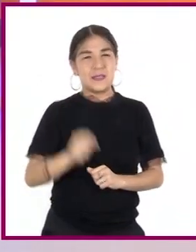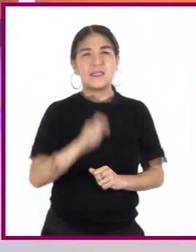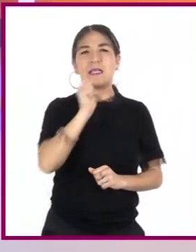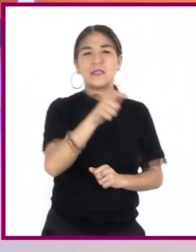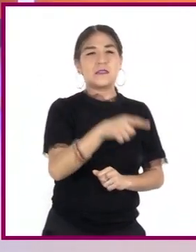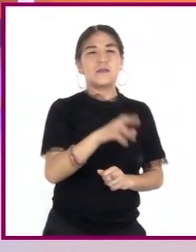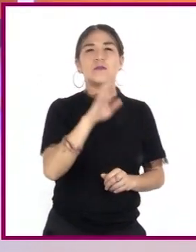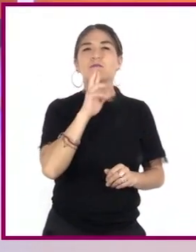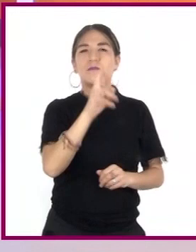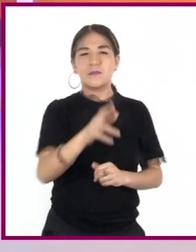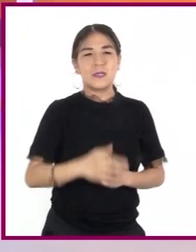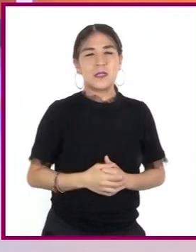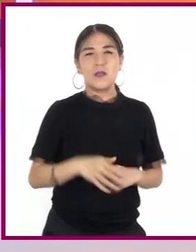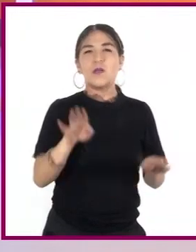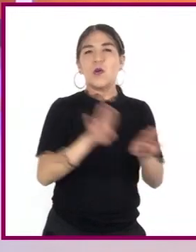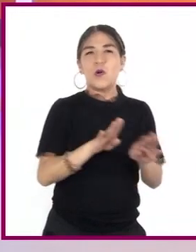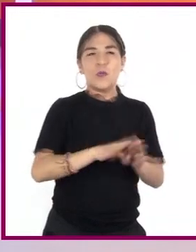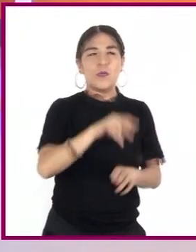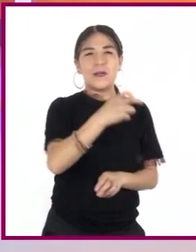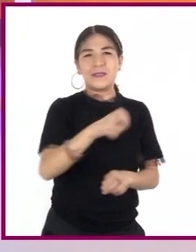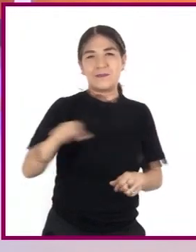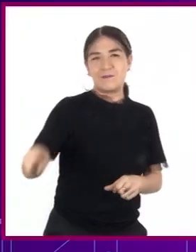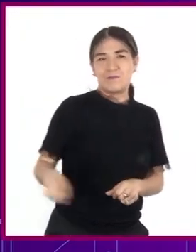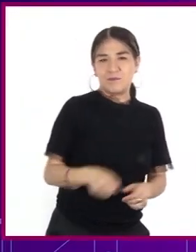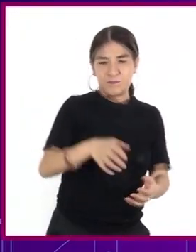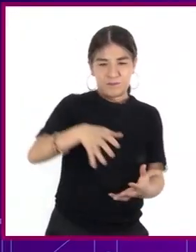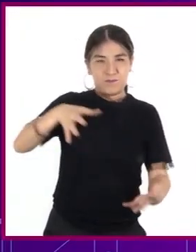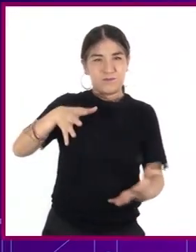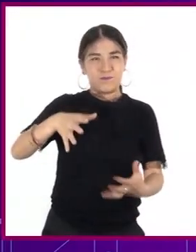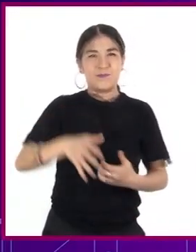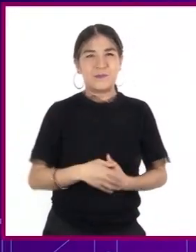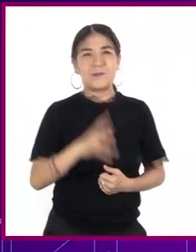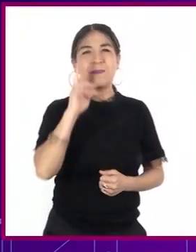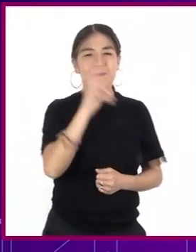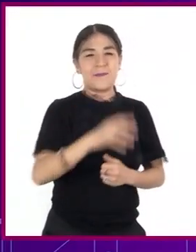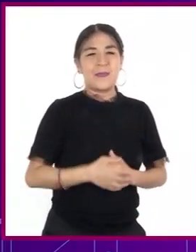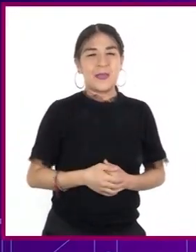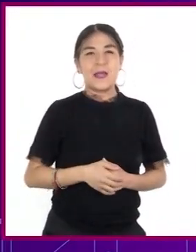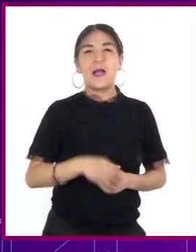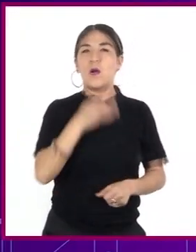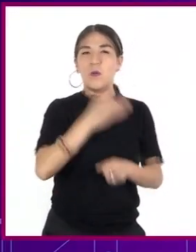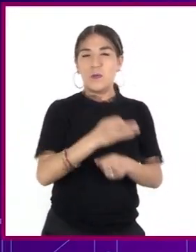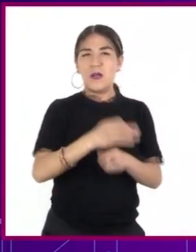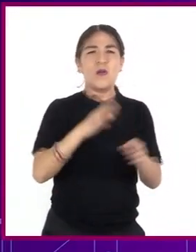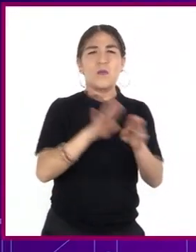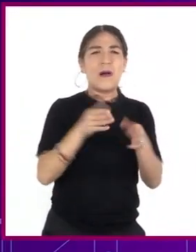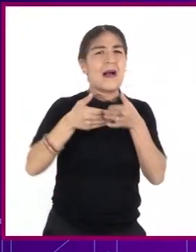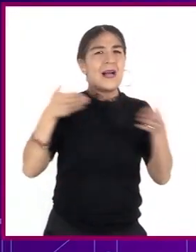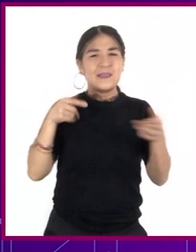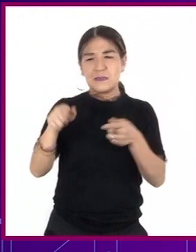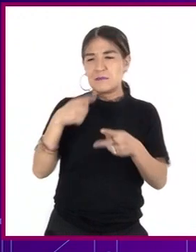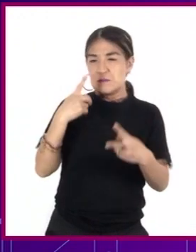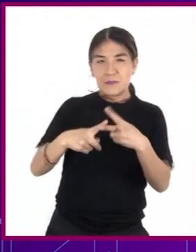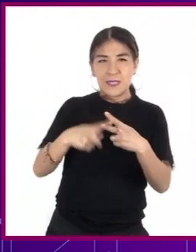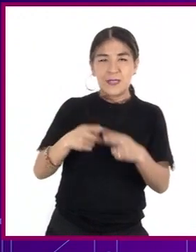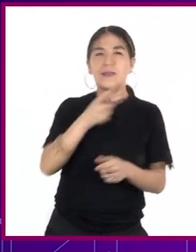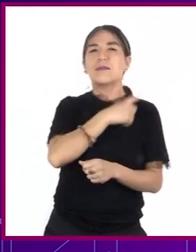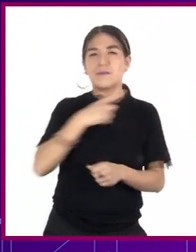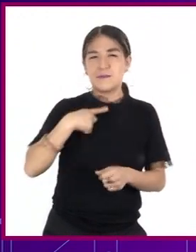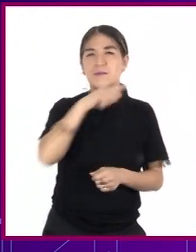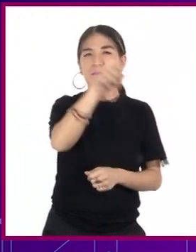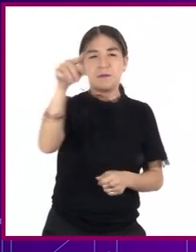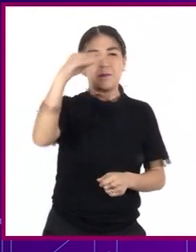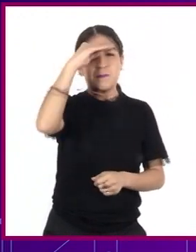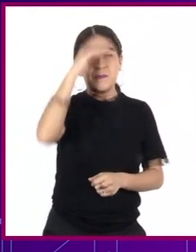con la conversión de las dimensiones de la maleta. Antes de calcular esas equivalencias, reflexionen